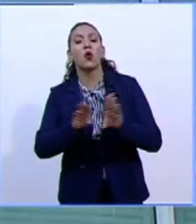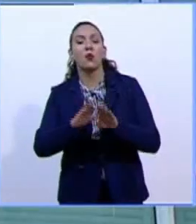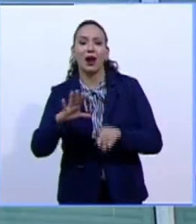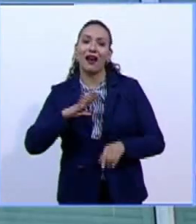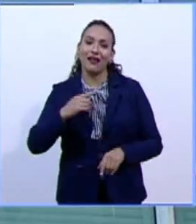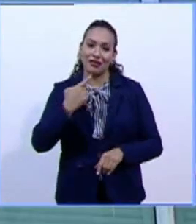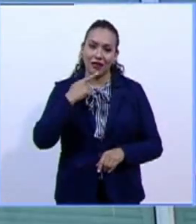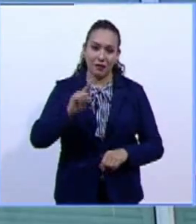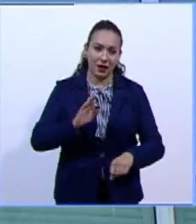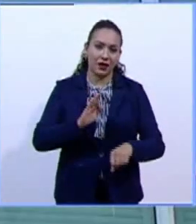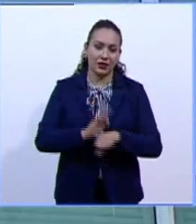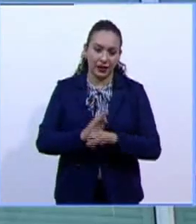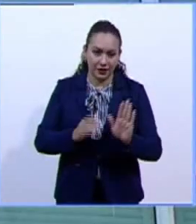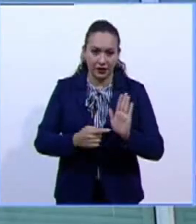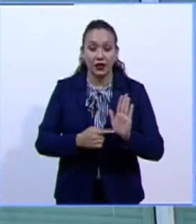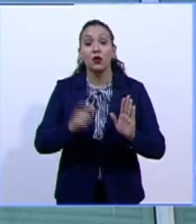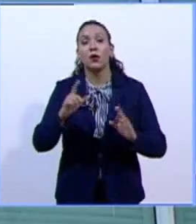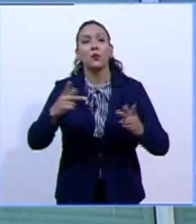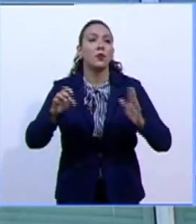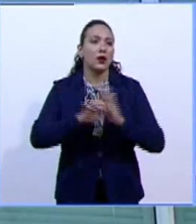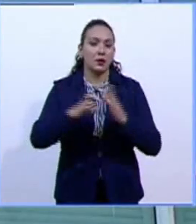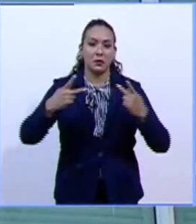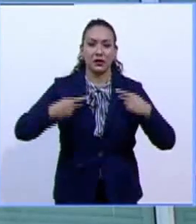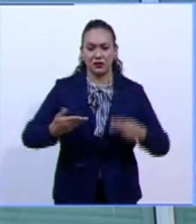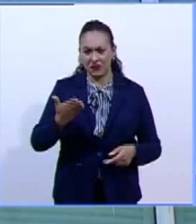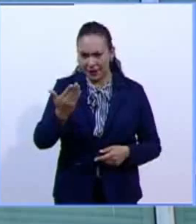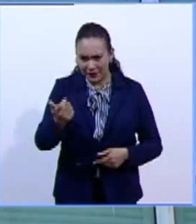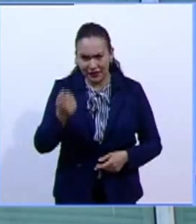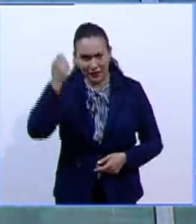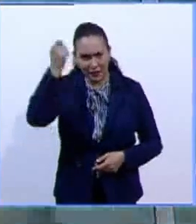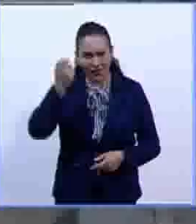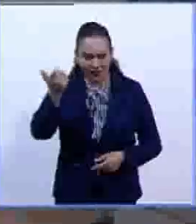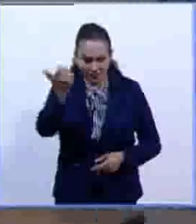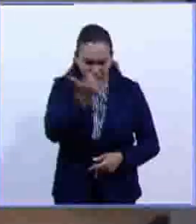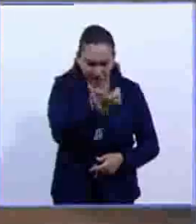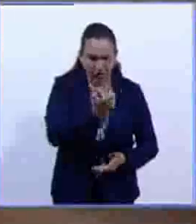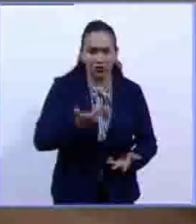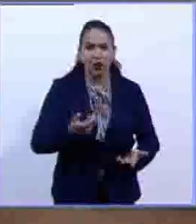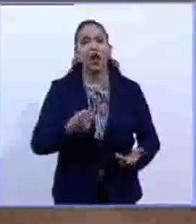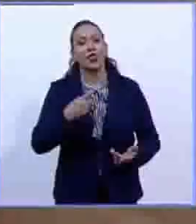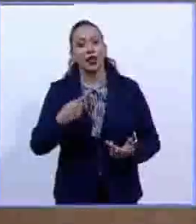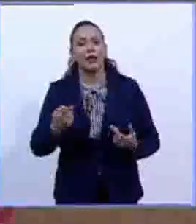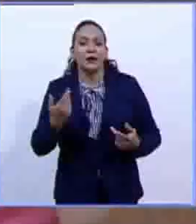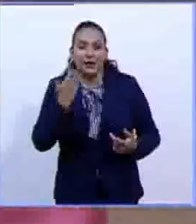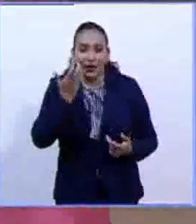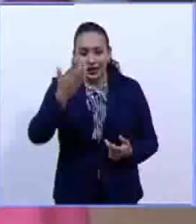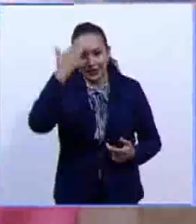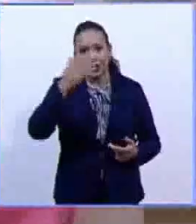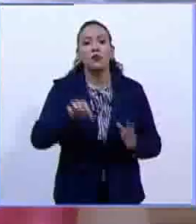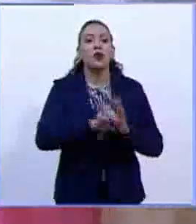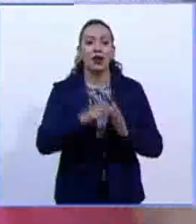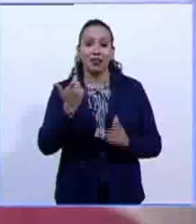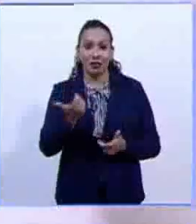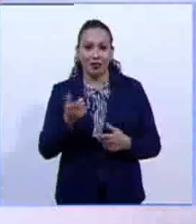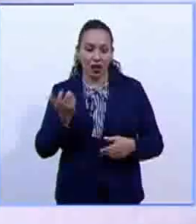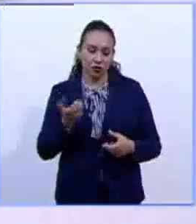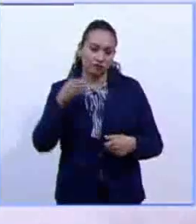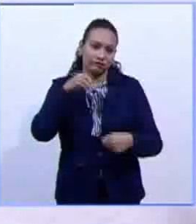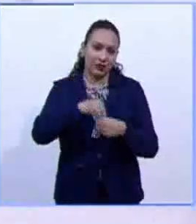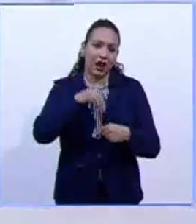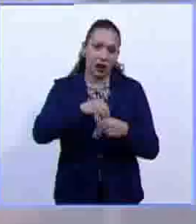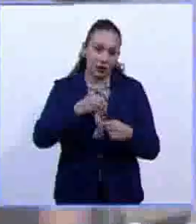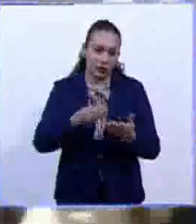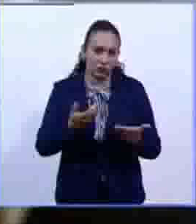quien aduce ser pensionado solicita la devolución de los recursos de las subcuentas de su cuenta individual. Este criterio